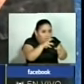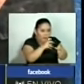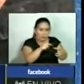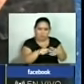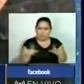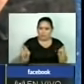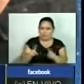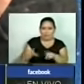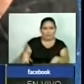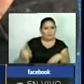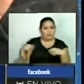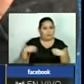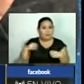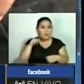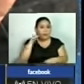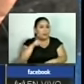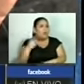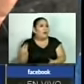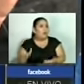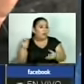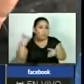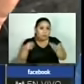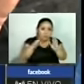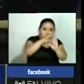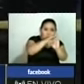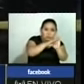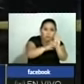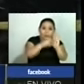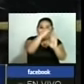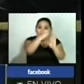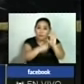niega las acusaciones. Este hecho se suma a la escalada